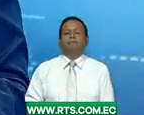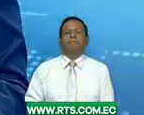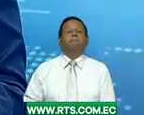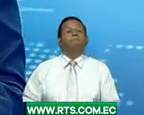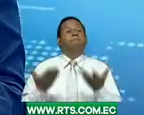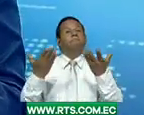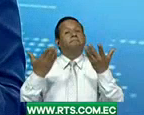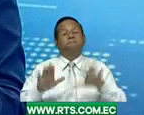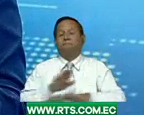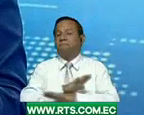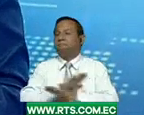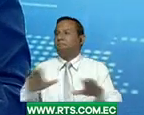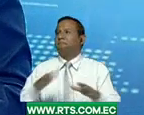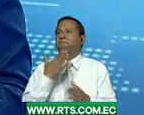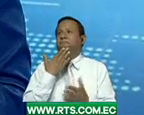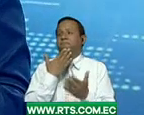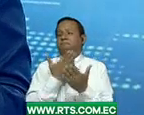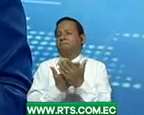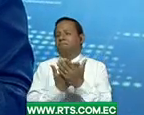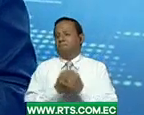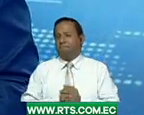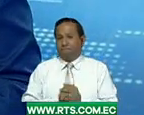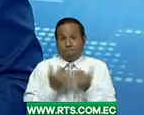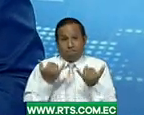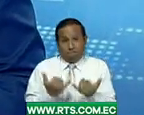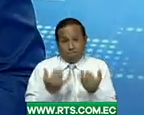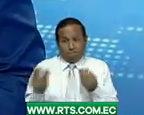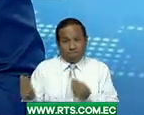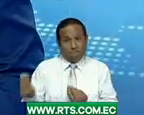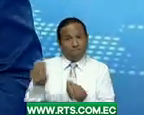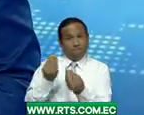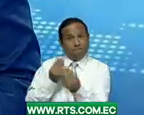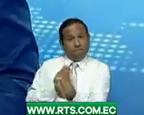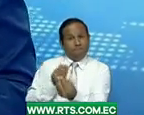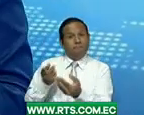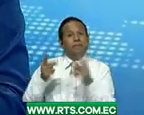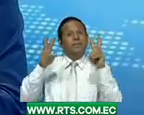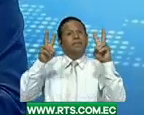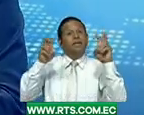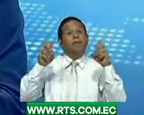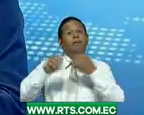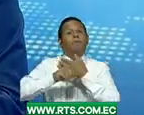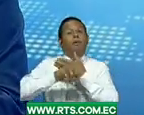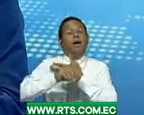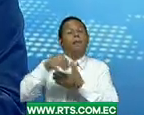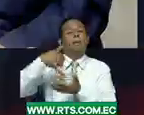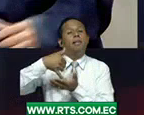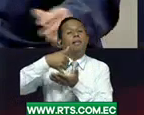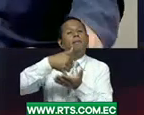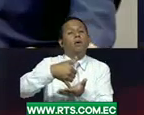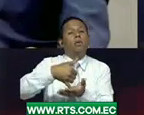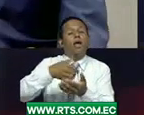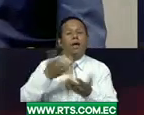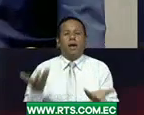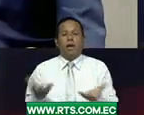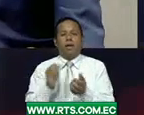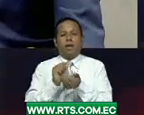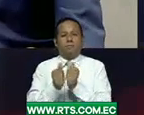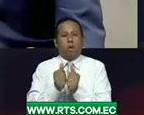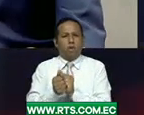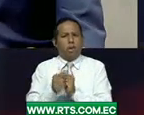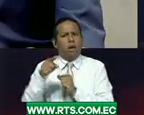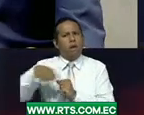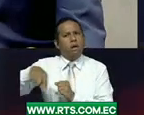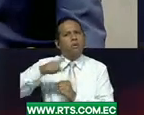Y de esta manera finalizamos la emisión estelar y los dejamos con el mejor programa deportivo del Ecuador, Copa Mundial, y los últimos